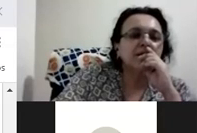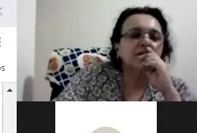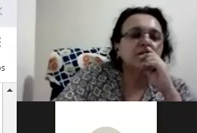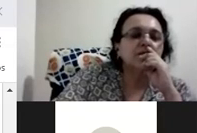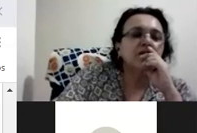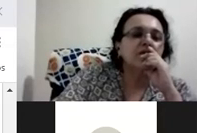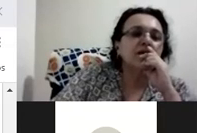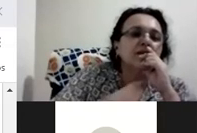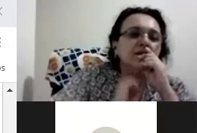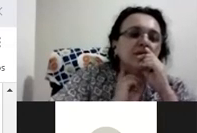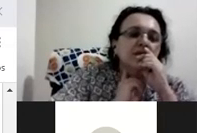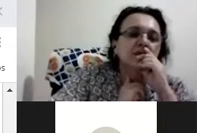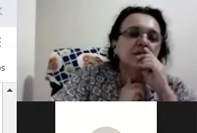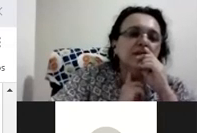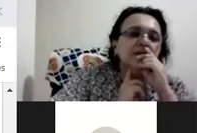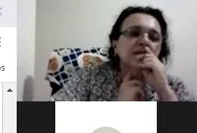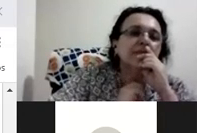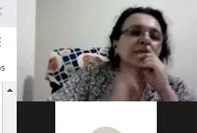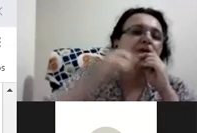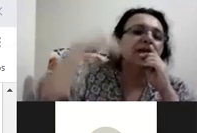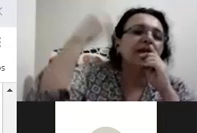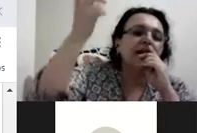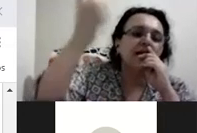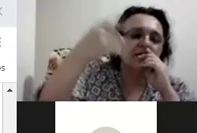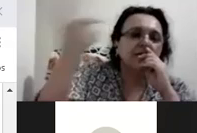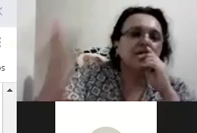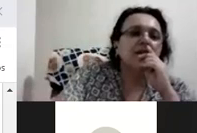might también es como una duda. Es